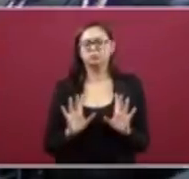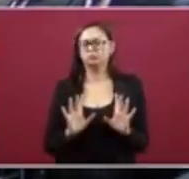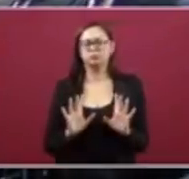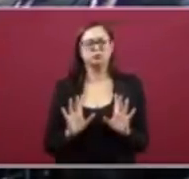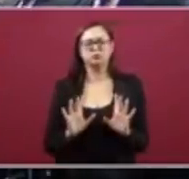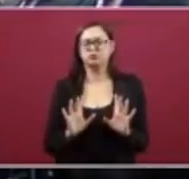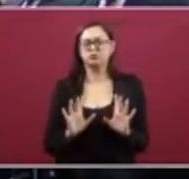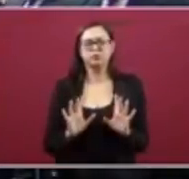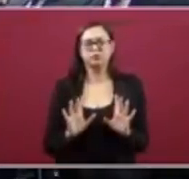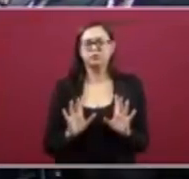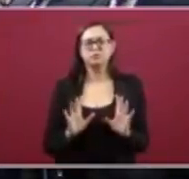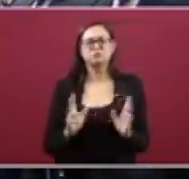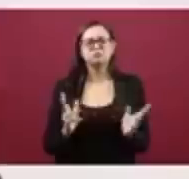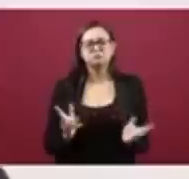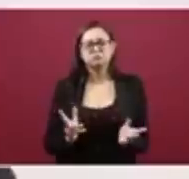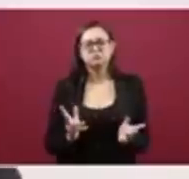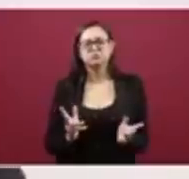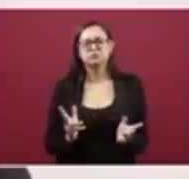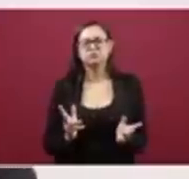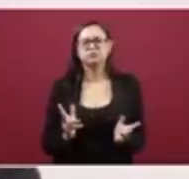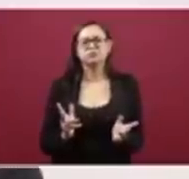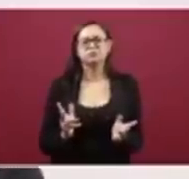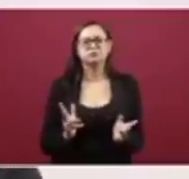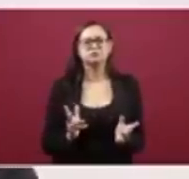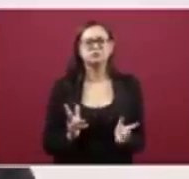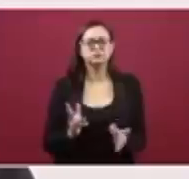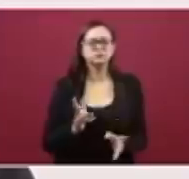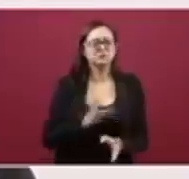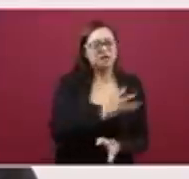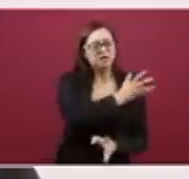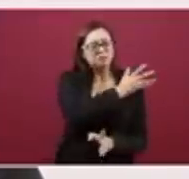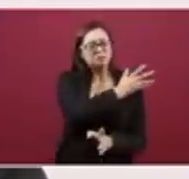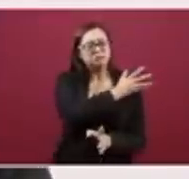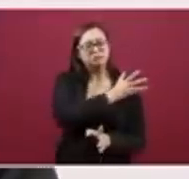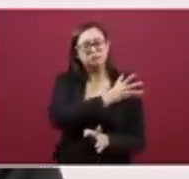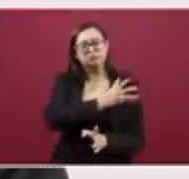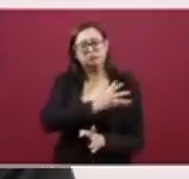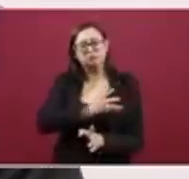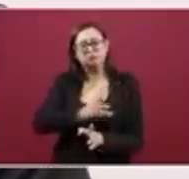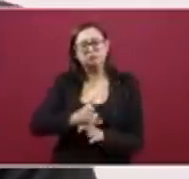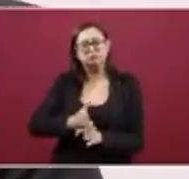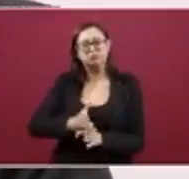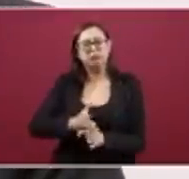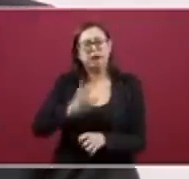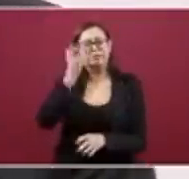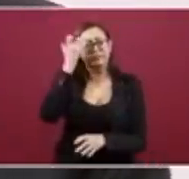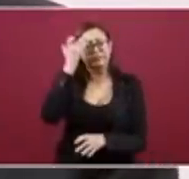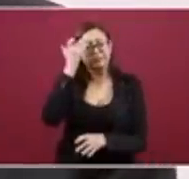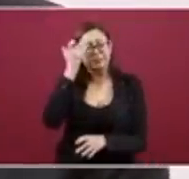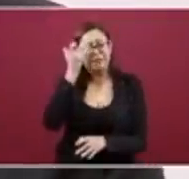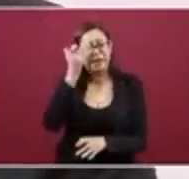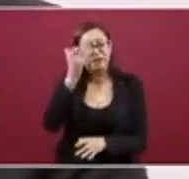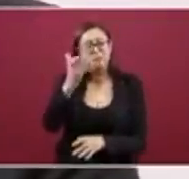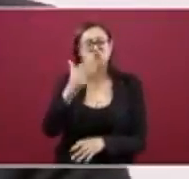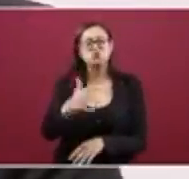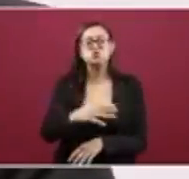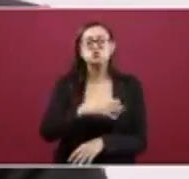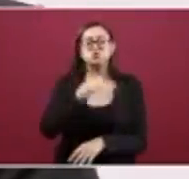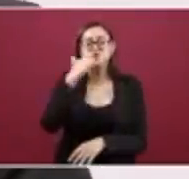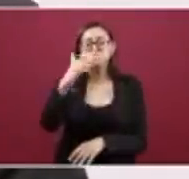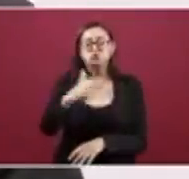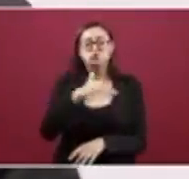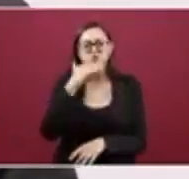que la corrupción durante mucho tiempo no se considerará delito